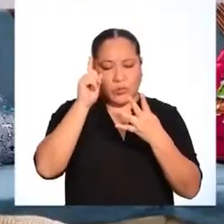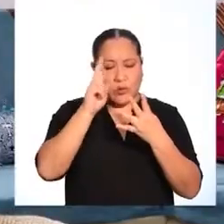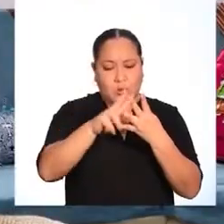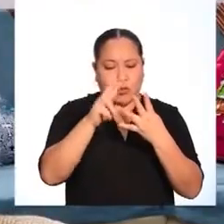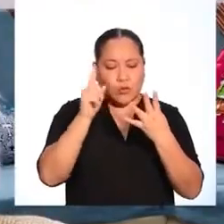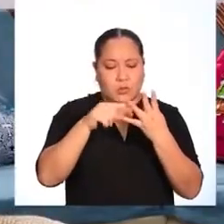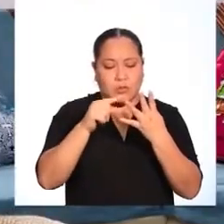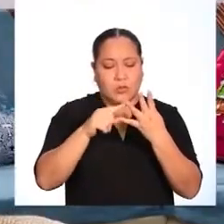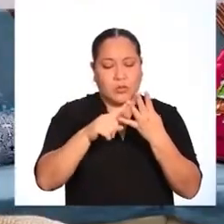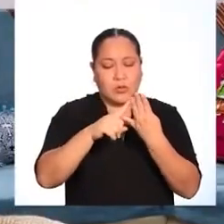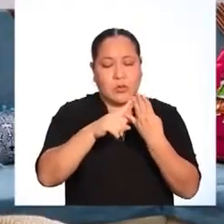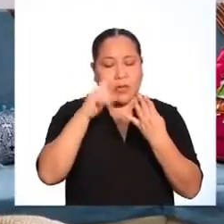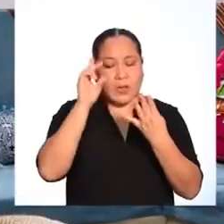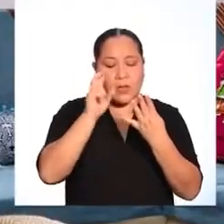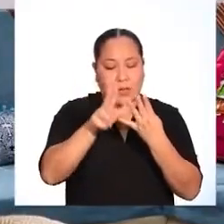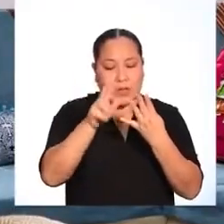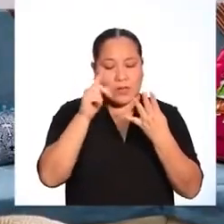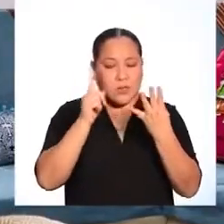2